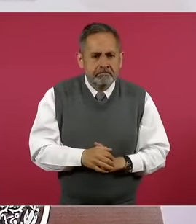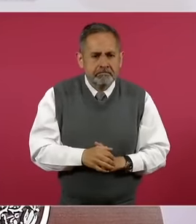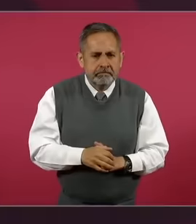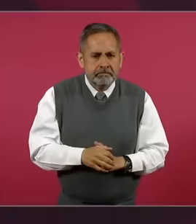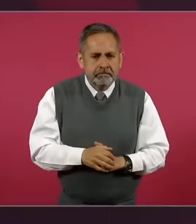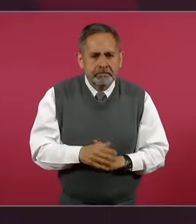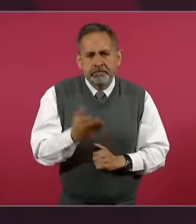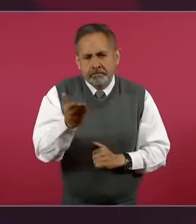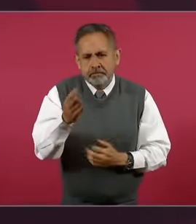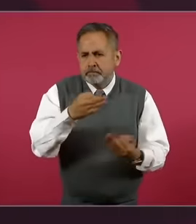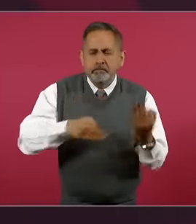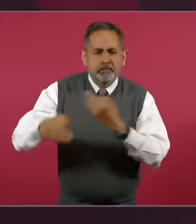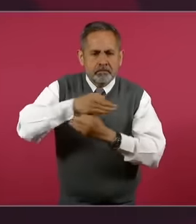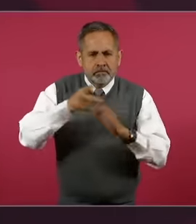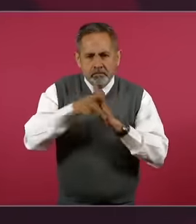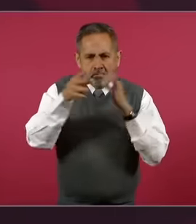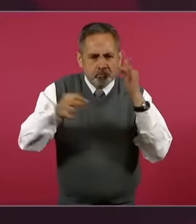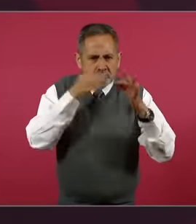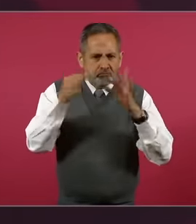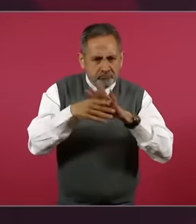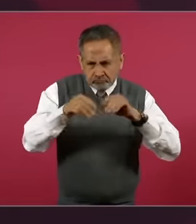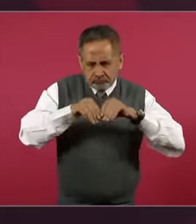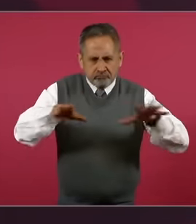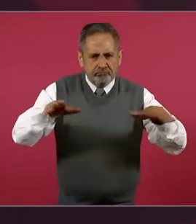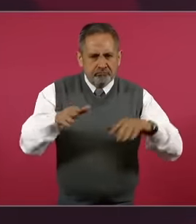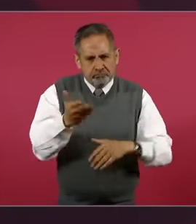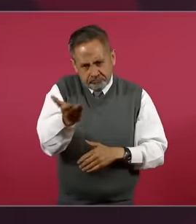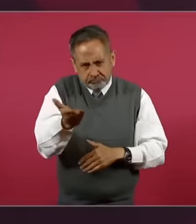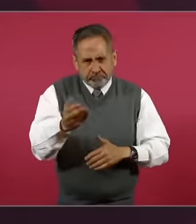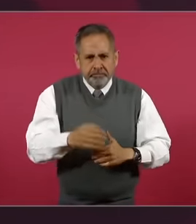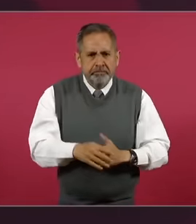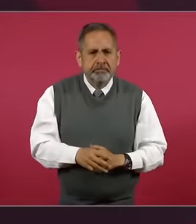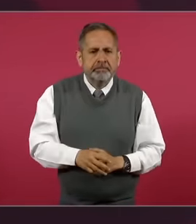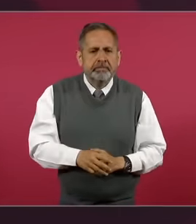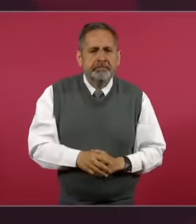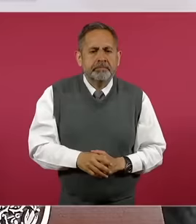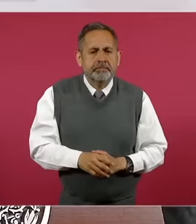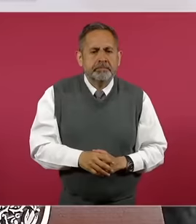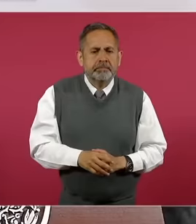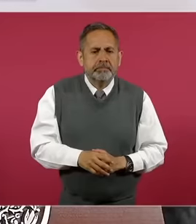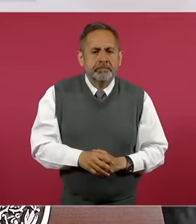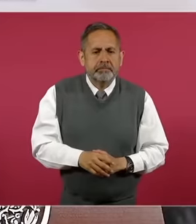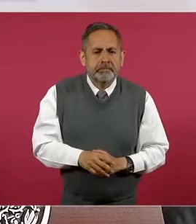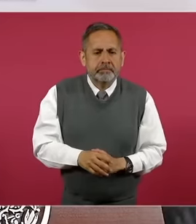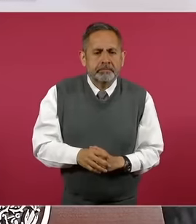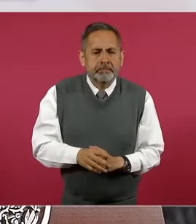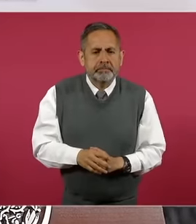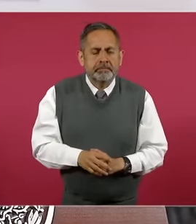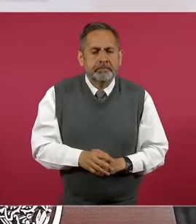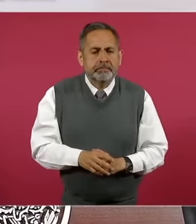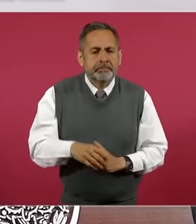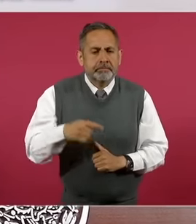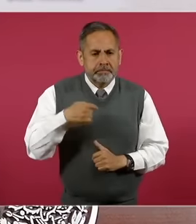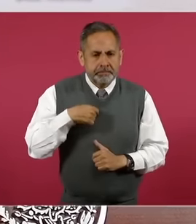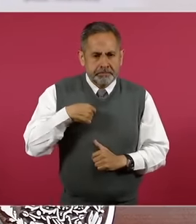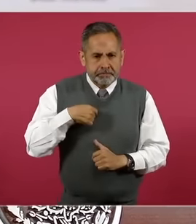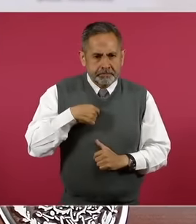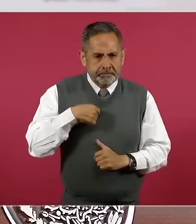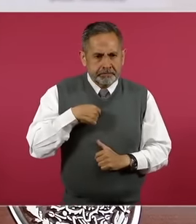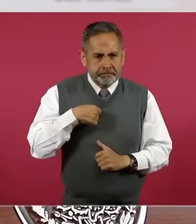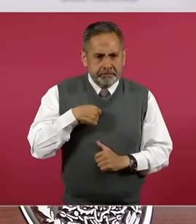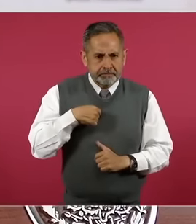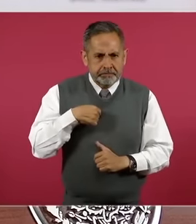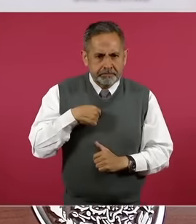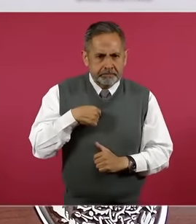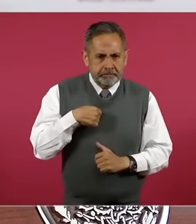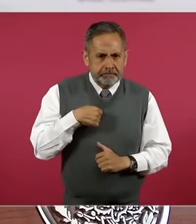A todos los medios que ya una vez que terminemos la